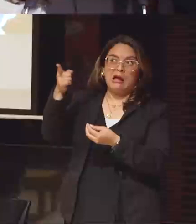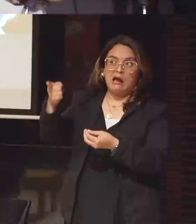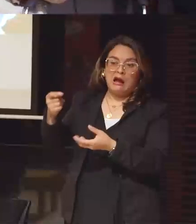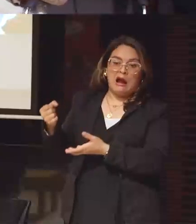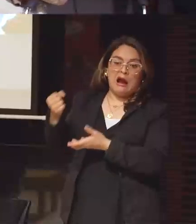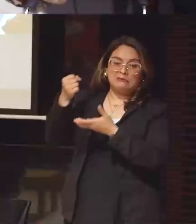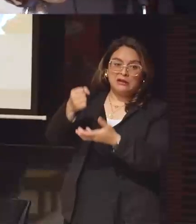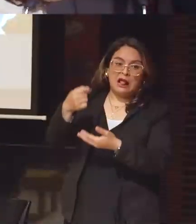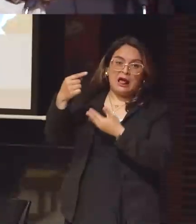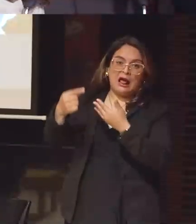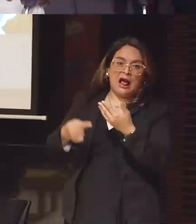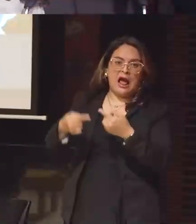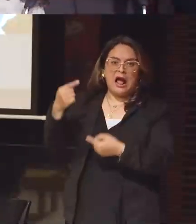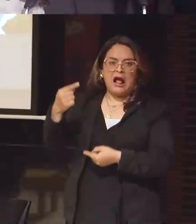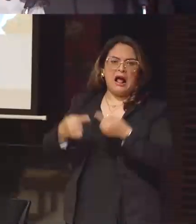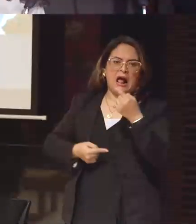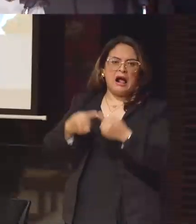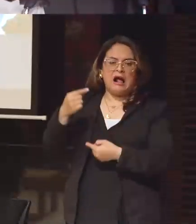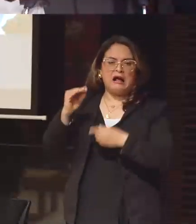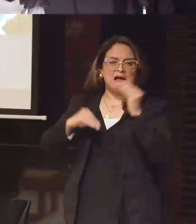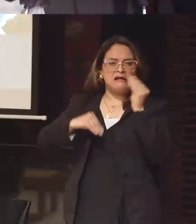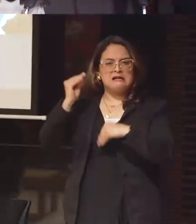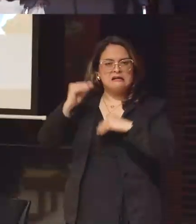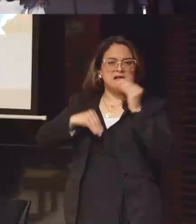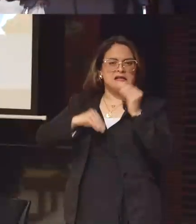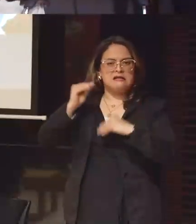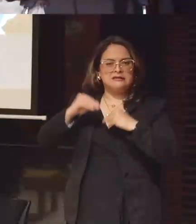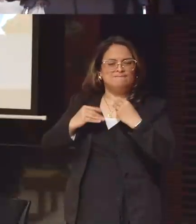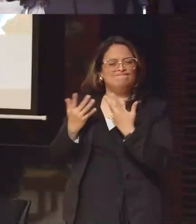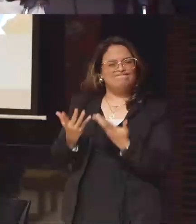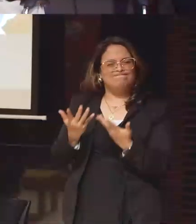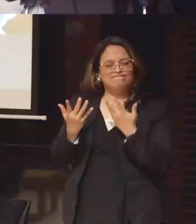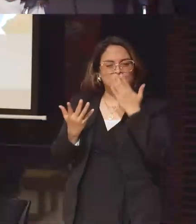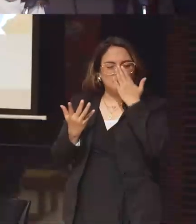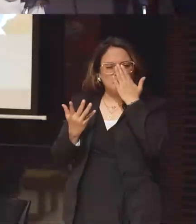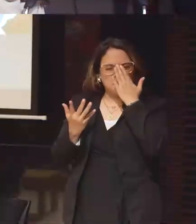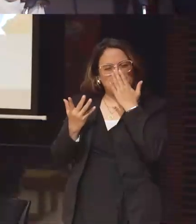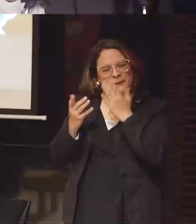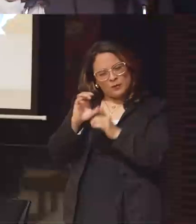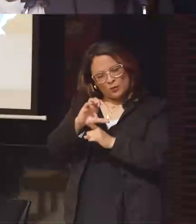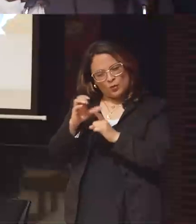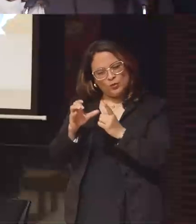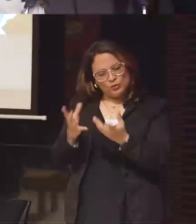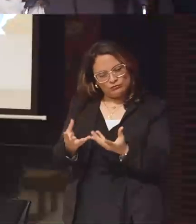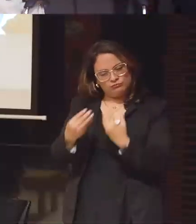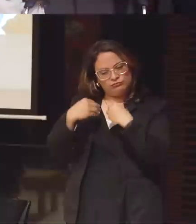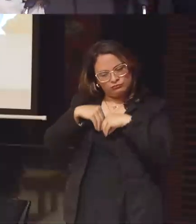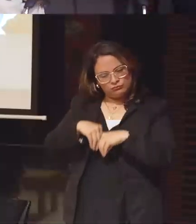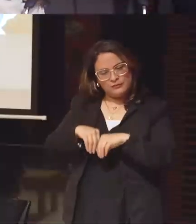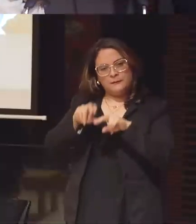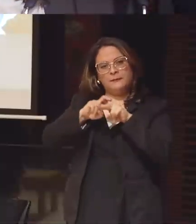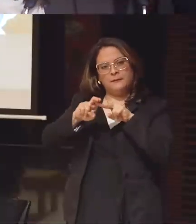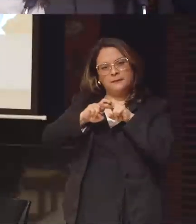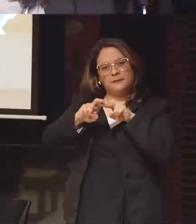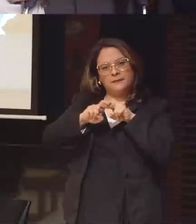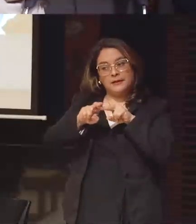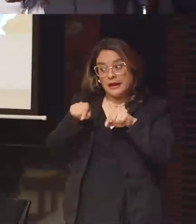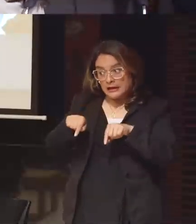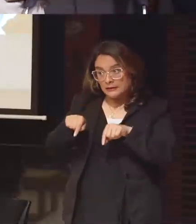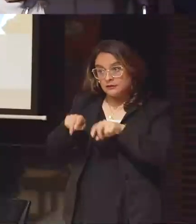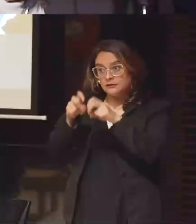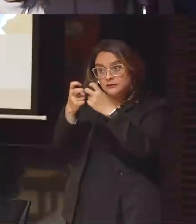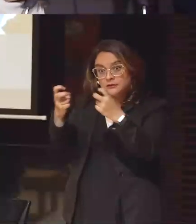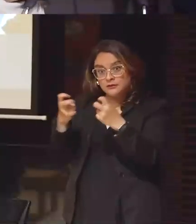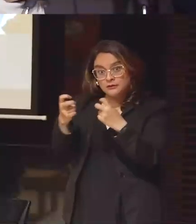total razón. ¿Cómo generar en este momento ese tipo de cultura de apropiación con el metro? Estos espacios son fundamentales, aquí